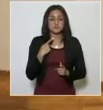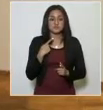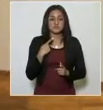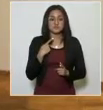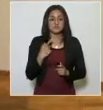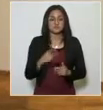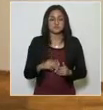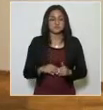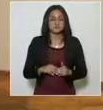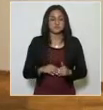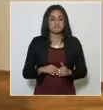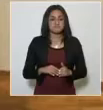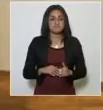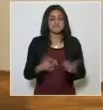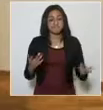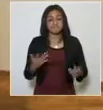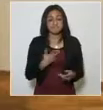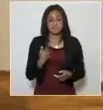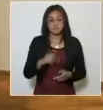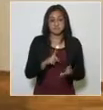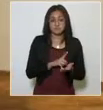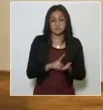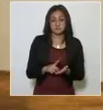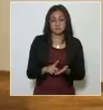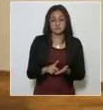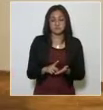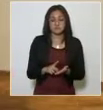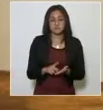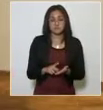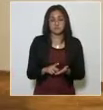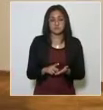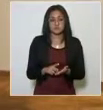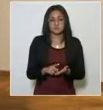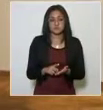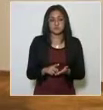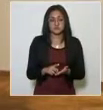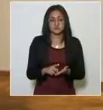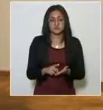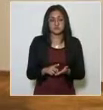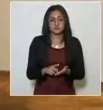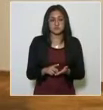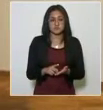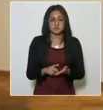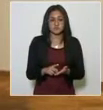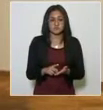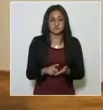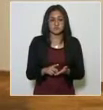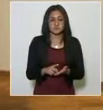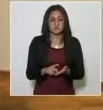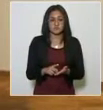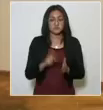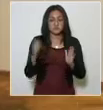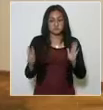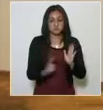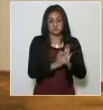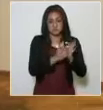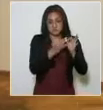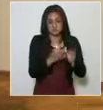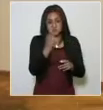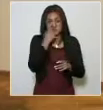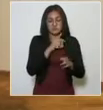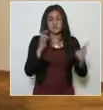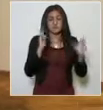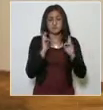tienen el derecho político previsto en la ley para